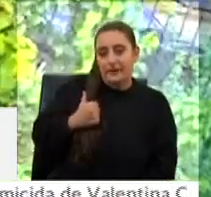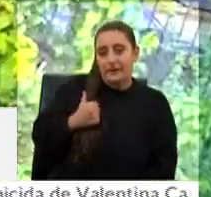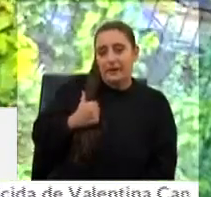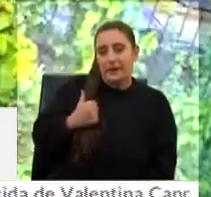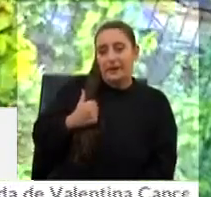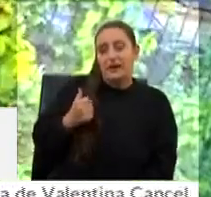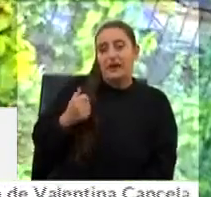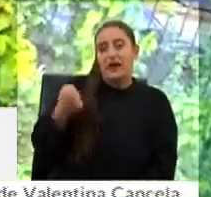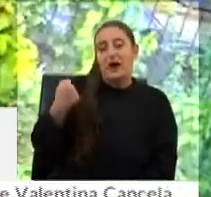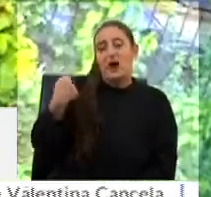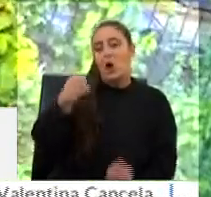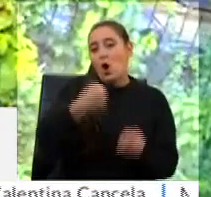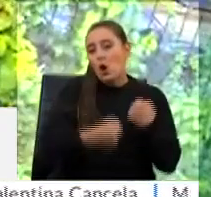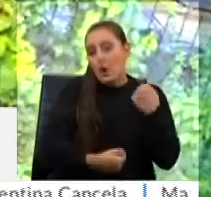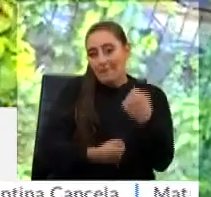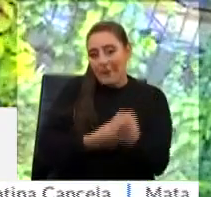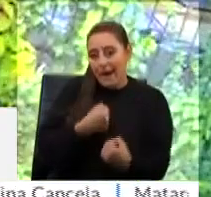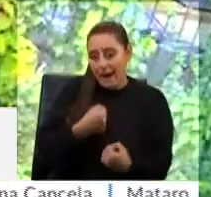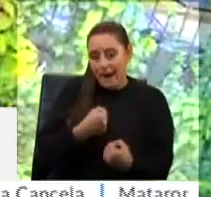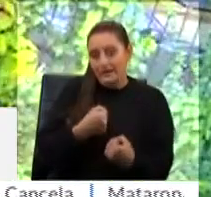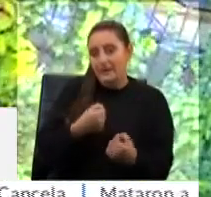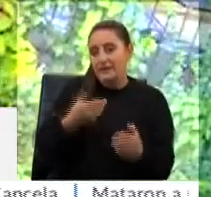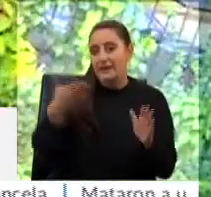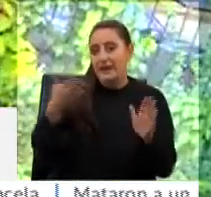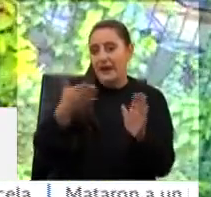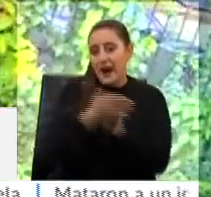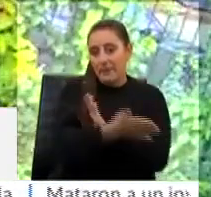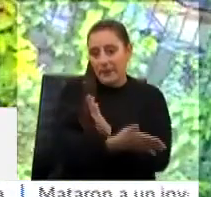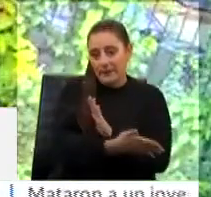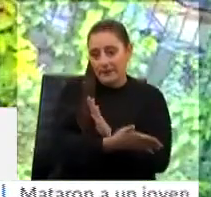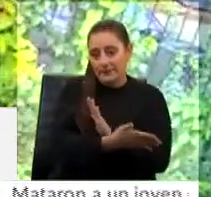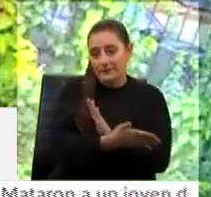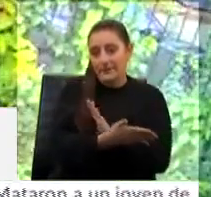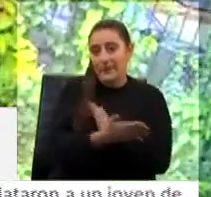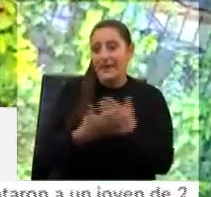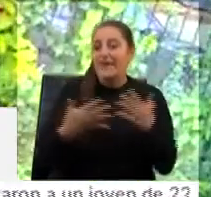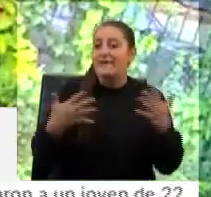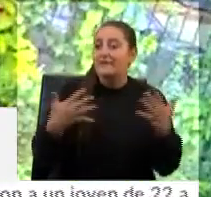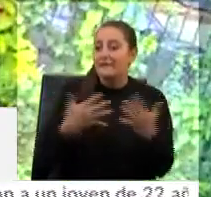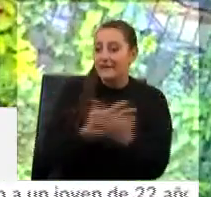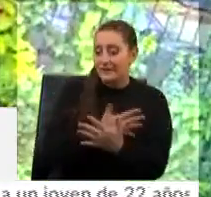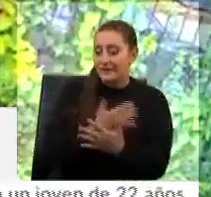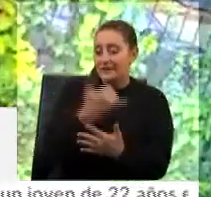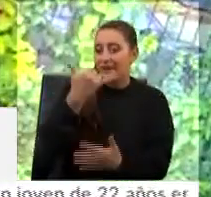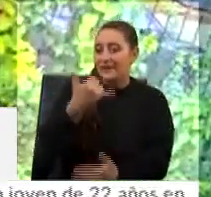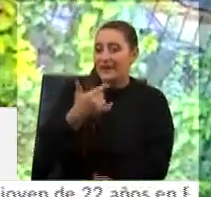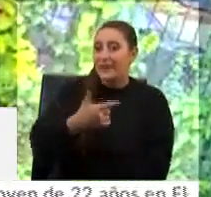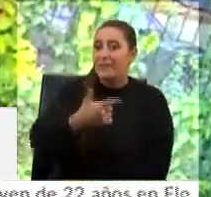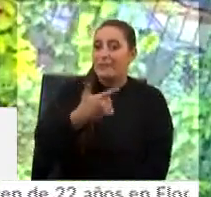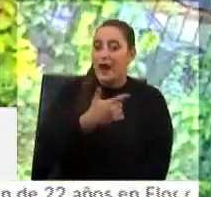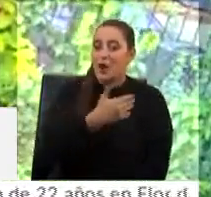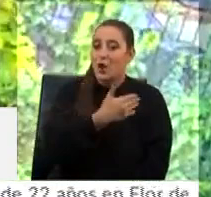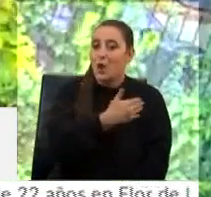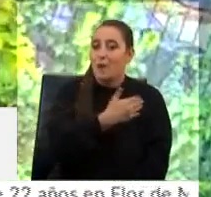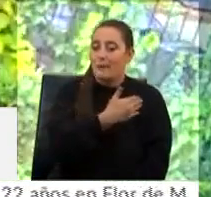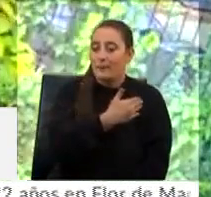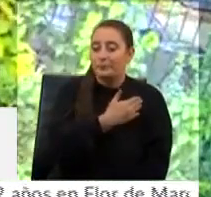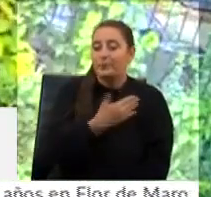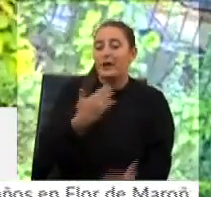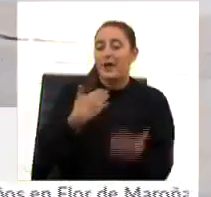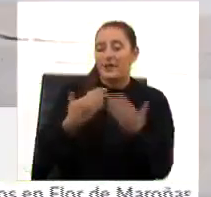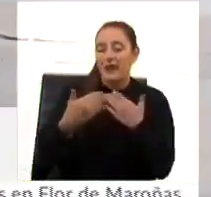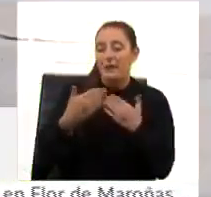Lo golpean en el piso y se dan a la fuga. La víctima tiene un disparo próximo al hombro. Estuvimos hablando